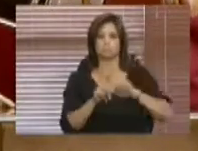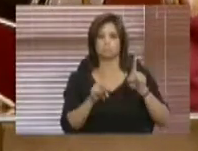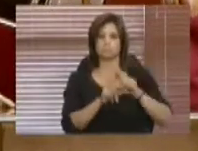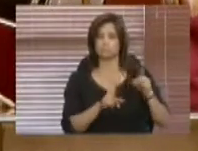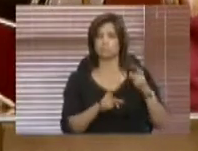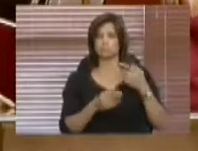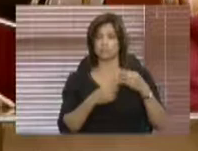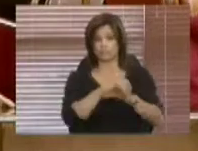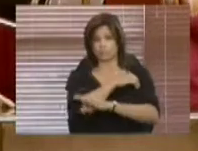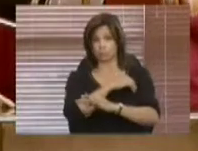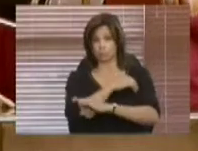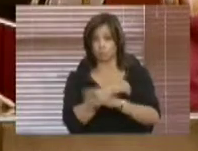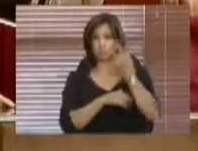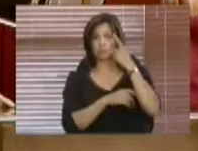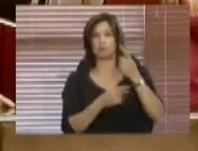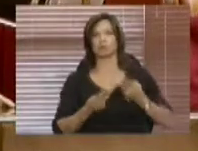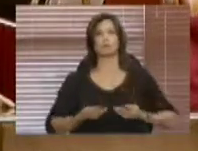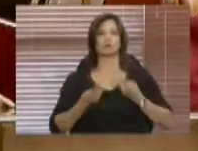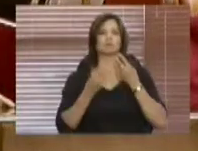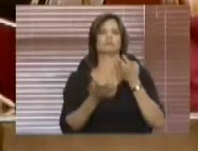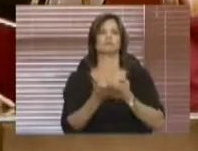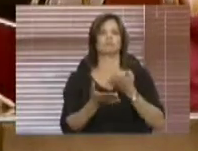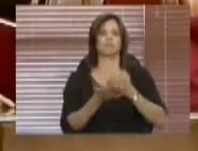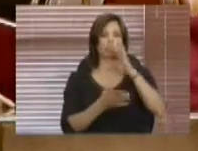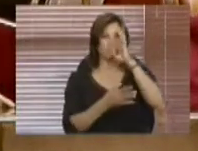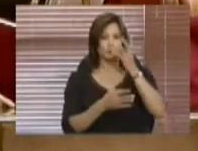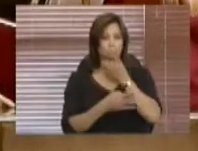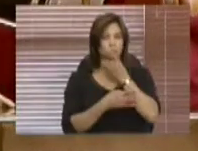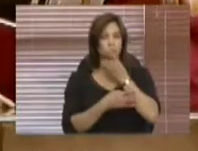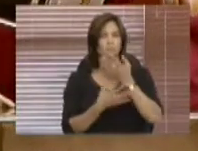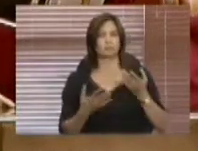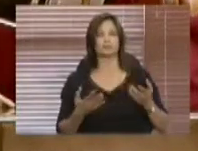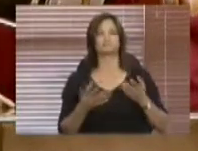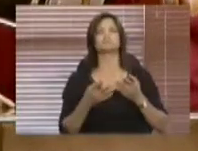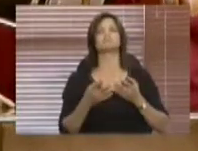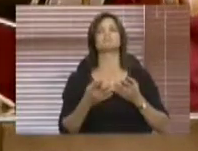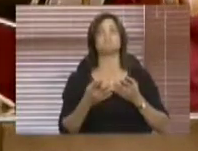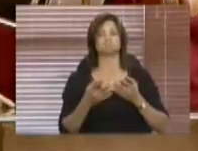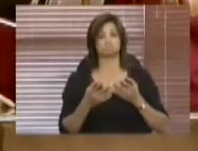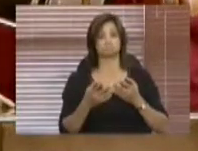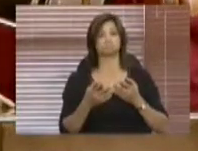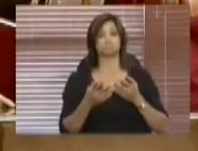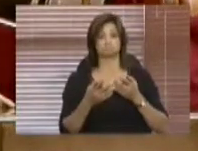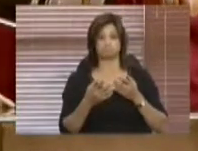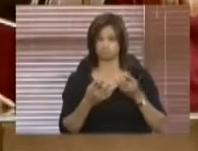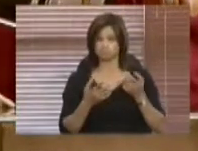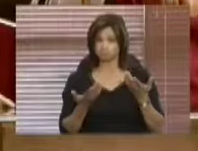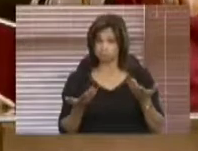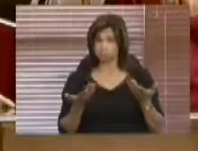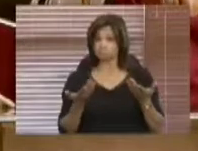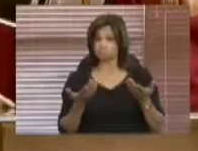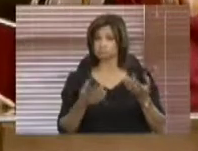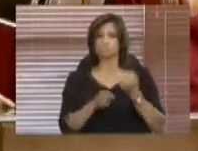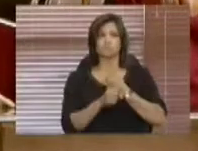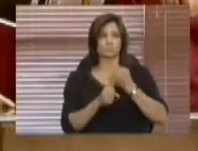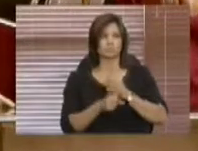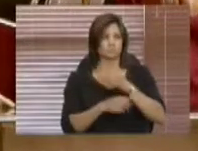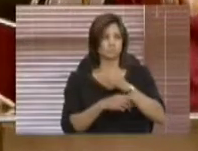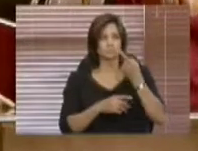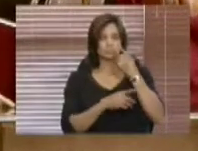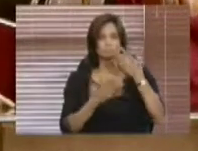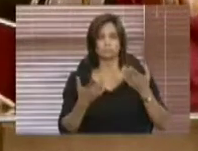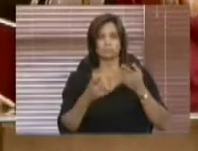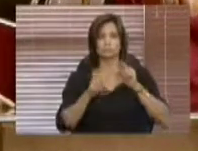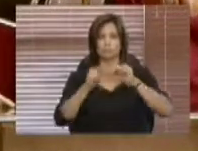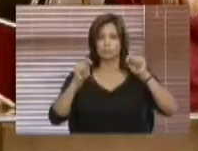el narcotráfico en la vida económica de la República Dominicana. Como se puede apreciar, la labor jurisprudencial